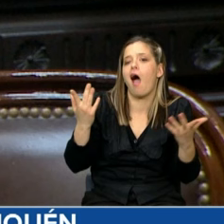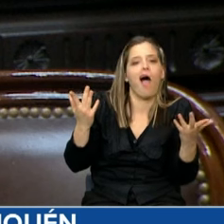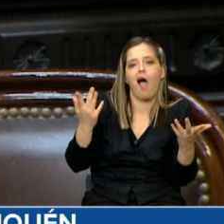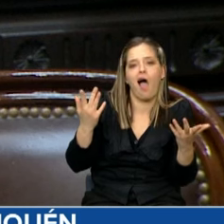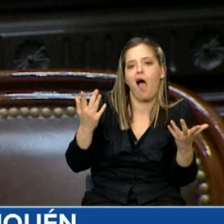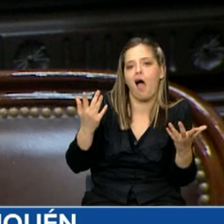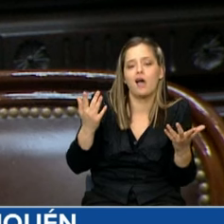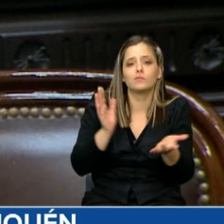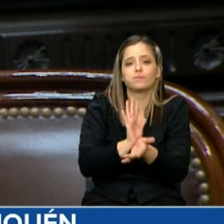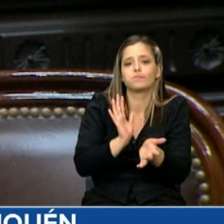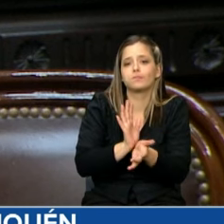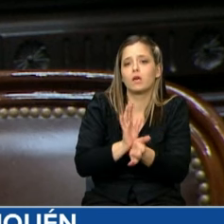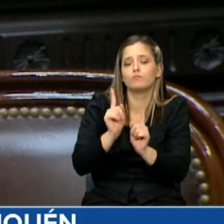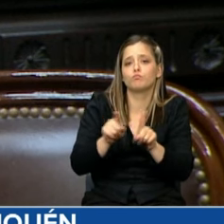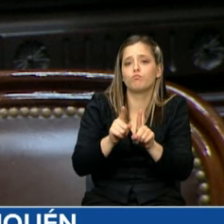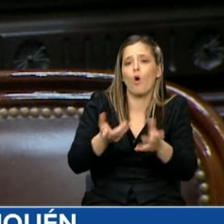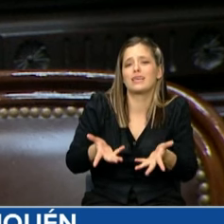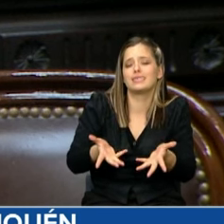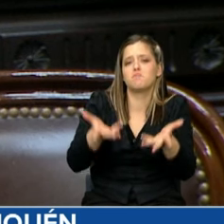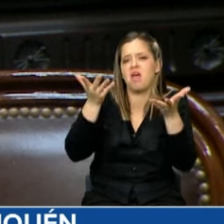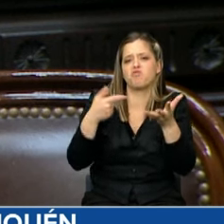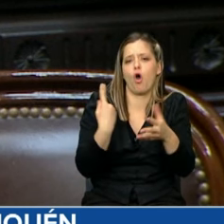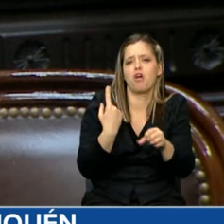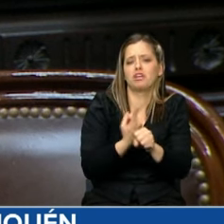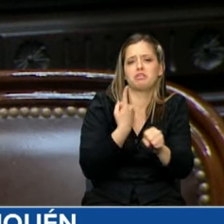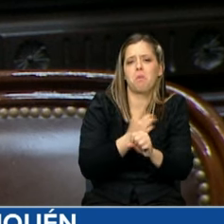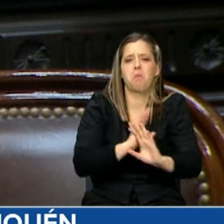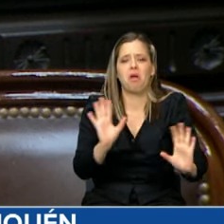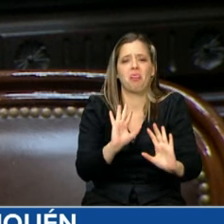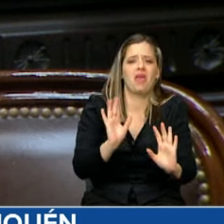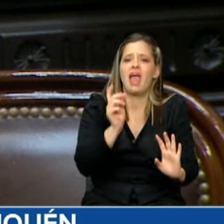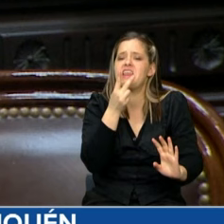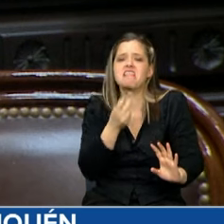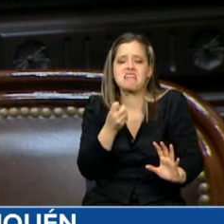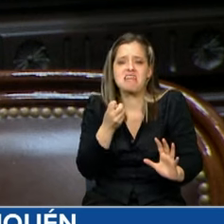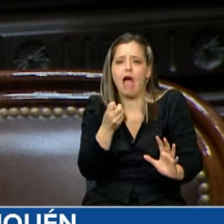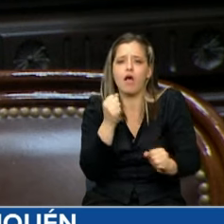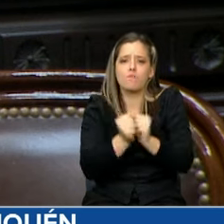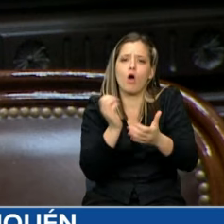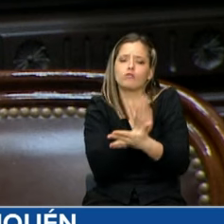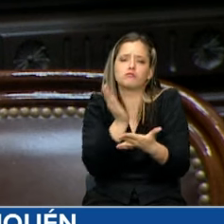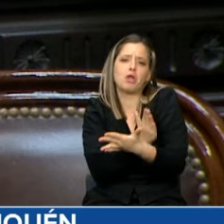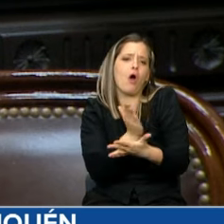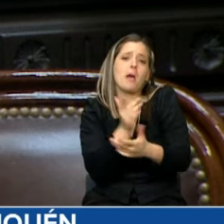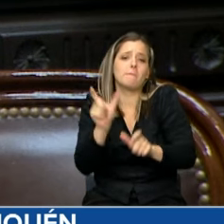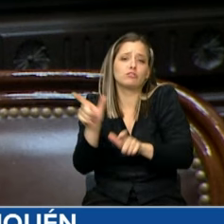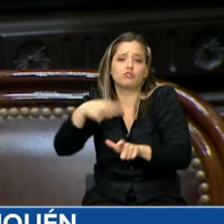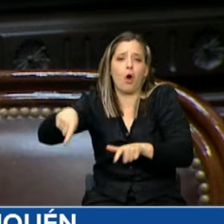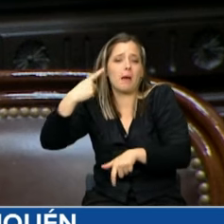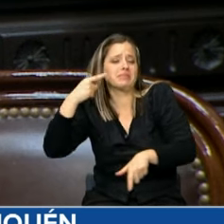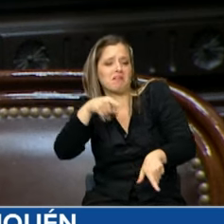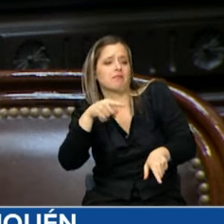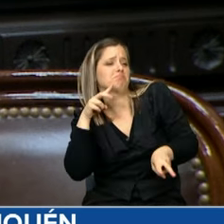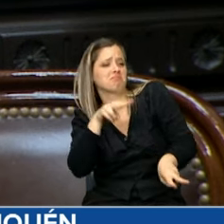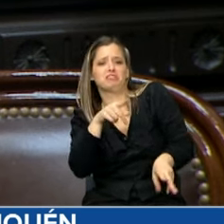de poder generar un crecimiento o poder lograr la soberanía energética en aquel entonces estábamos invirtiendo más de